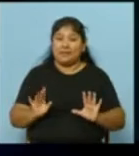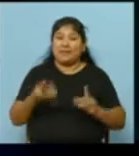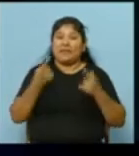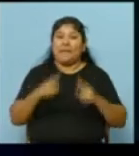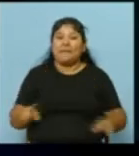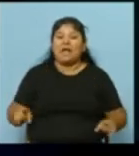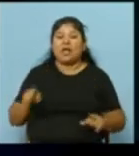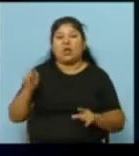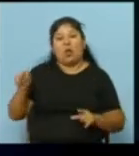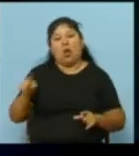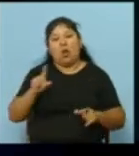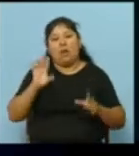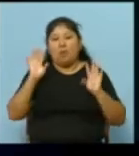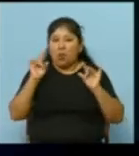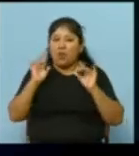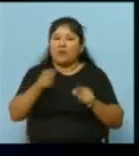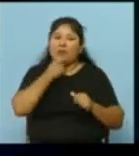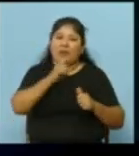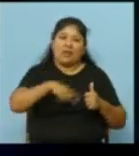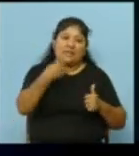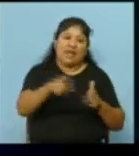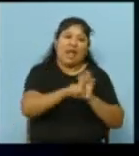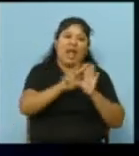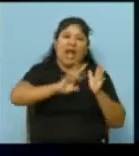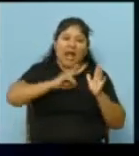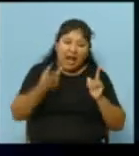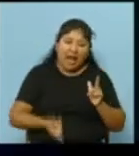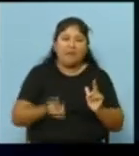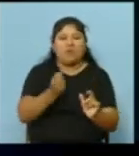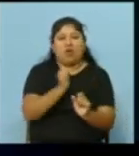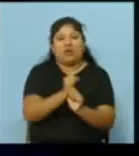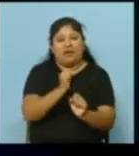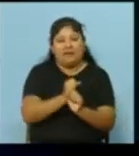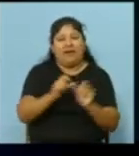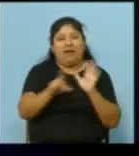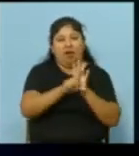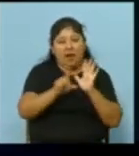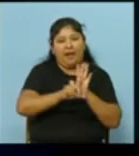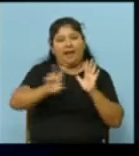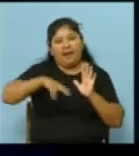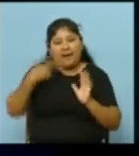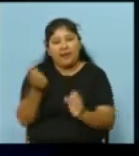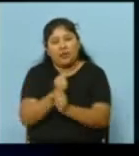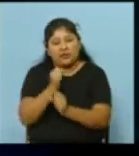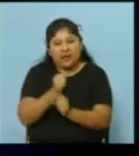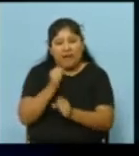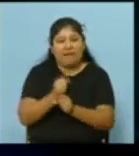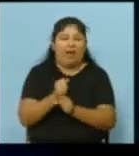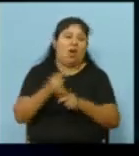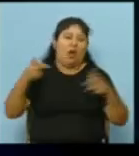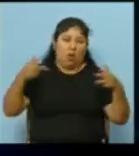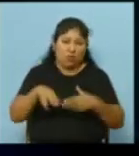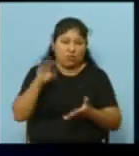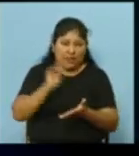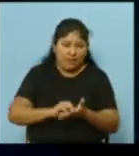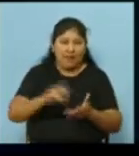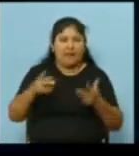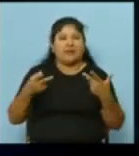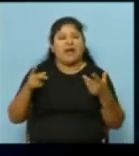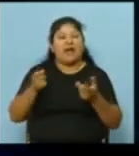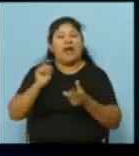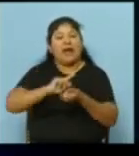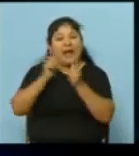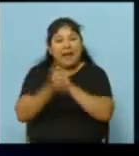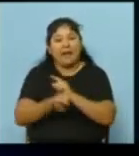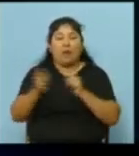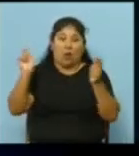laboral reformas mayores tarifas o si ajustes nosotros el frente izquierda en este momento está no sólo